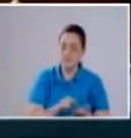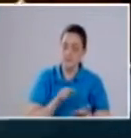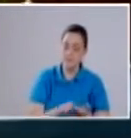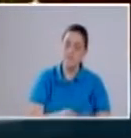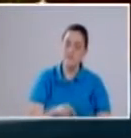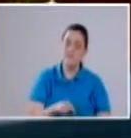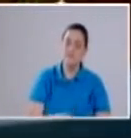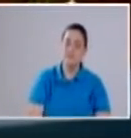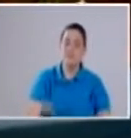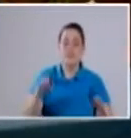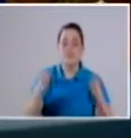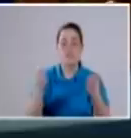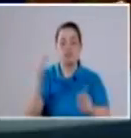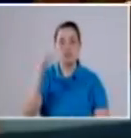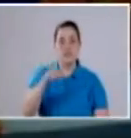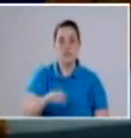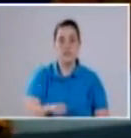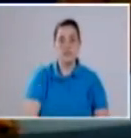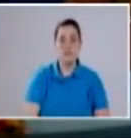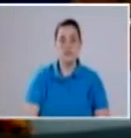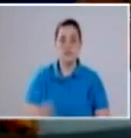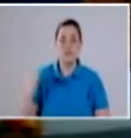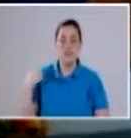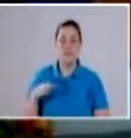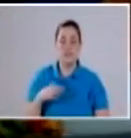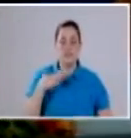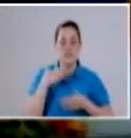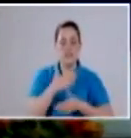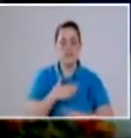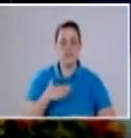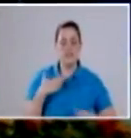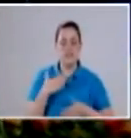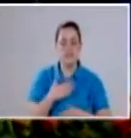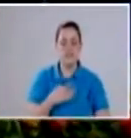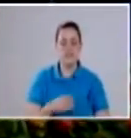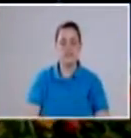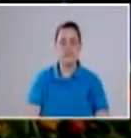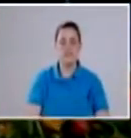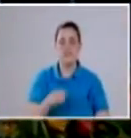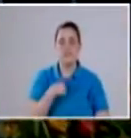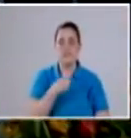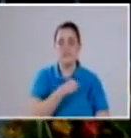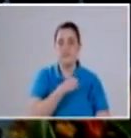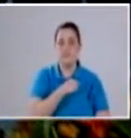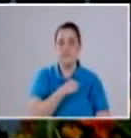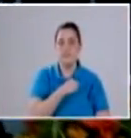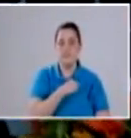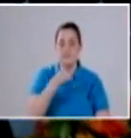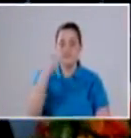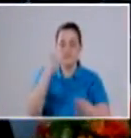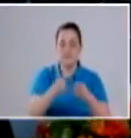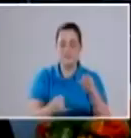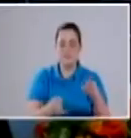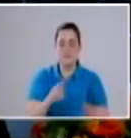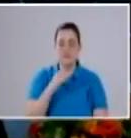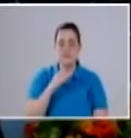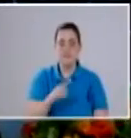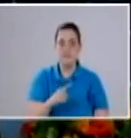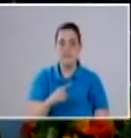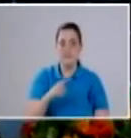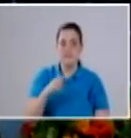Entonces hoy, para agradarle, yo quisiera que finalizáramos diciendo: Señor, te creo.